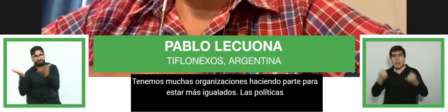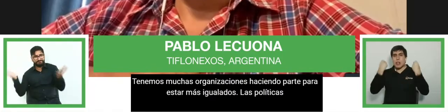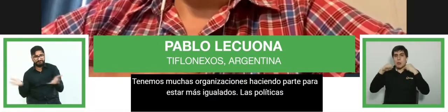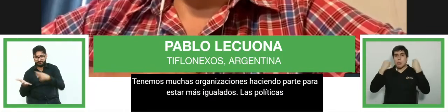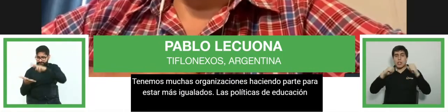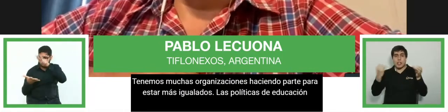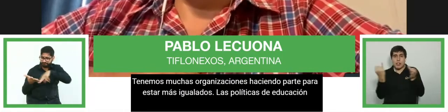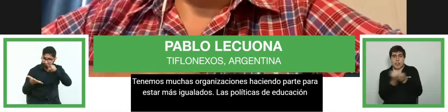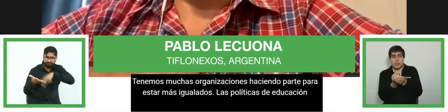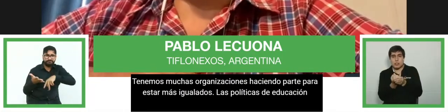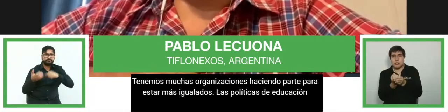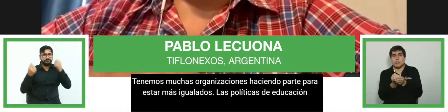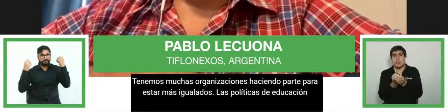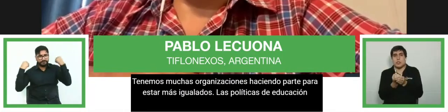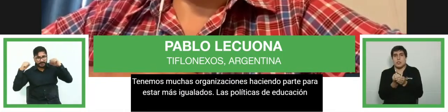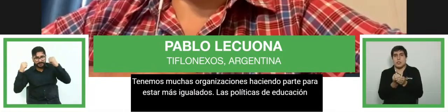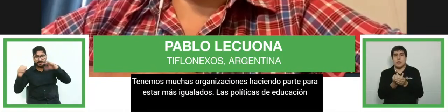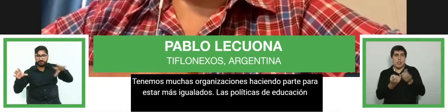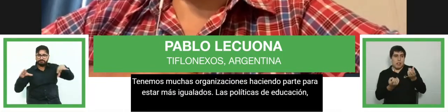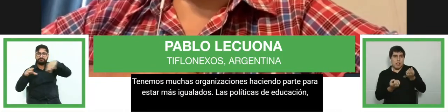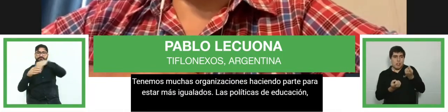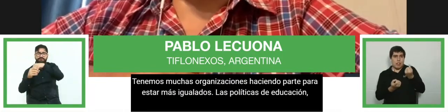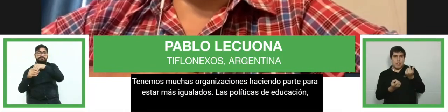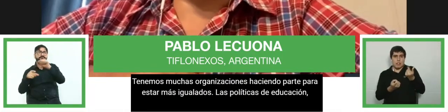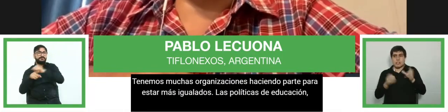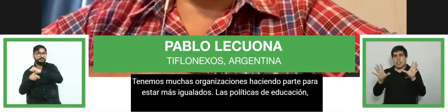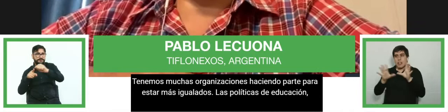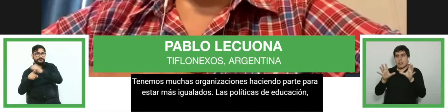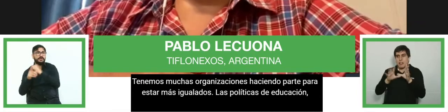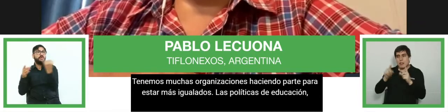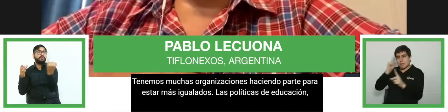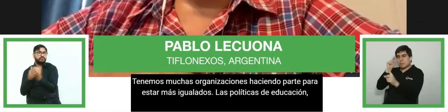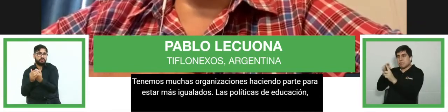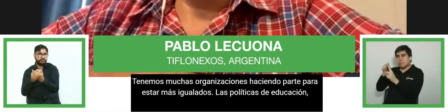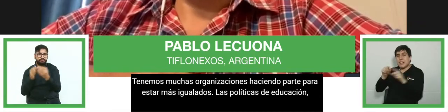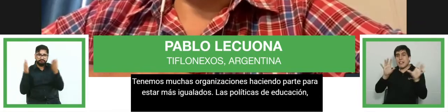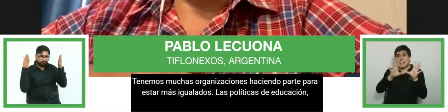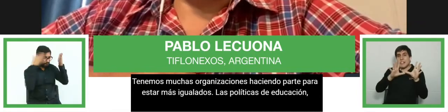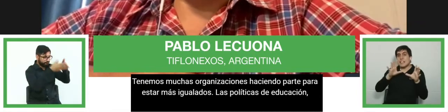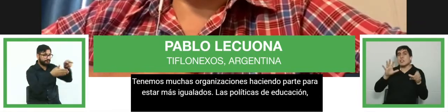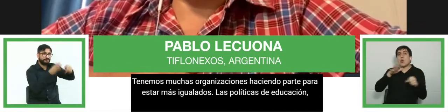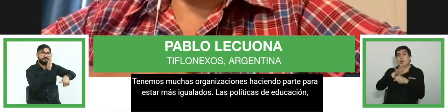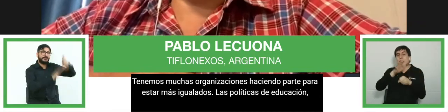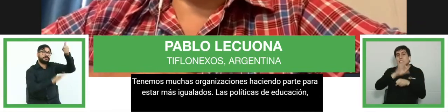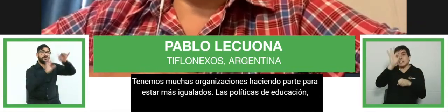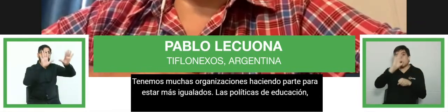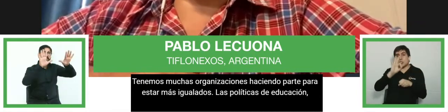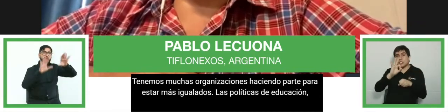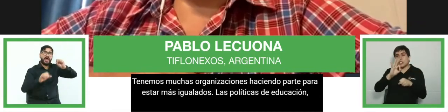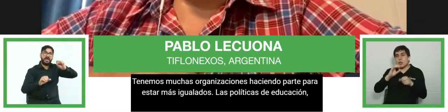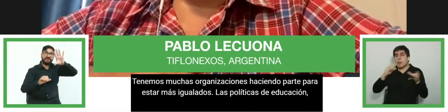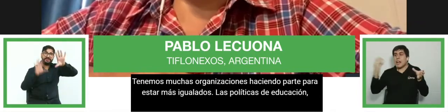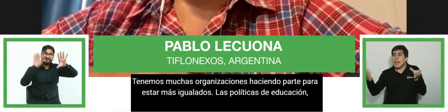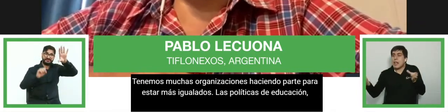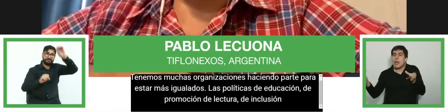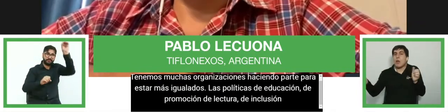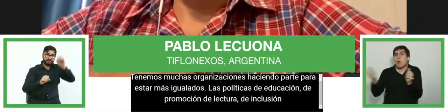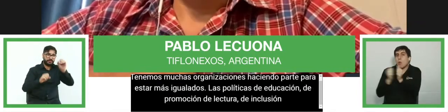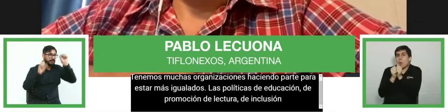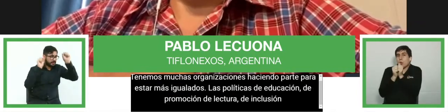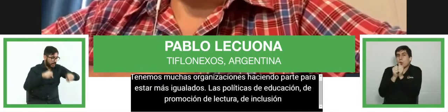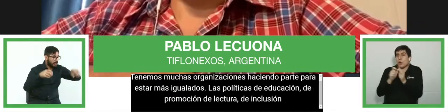inclusión no destinan ese 10, 15% de su presupuesto a incluir a las personas con